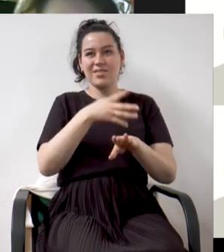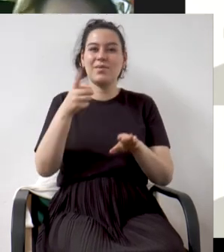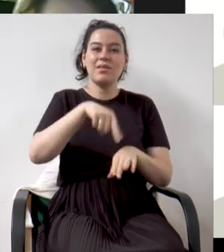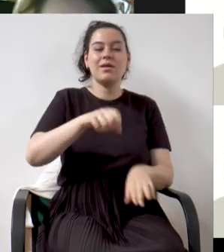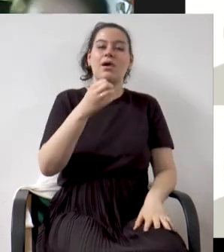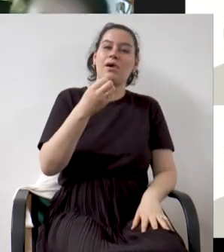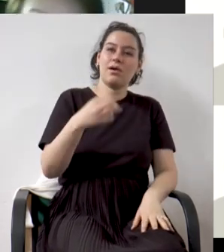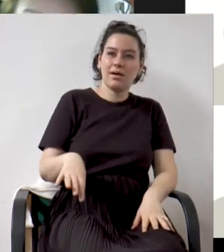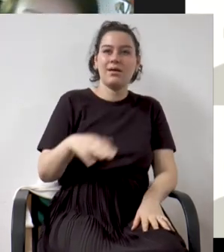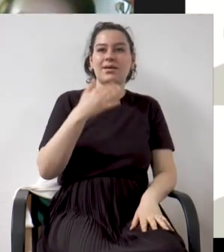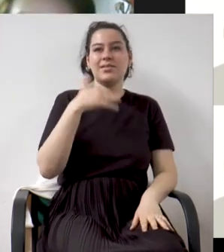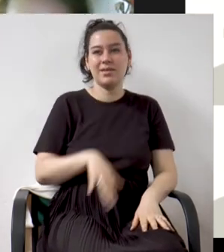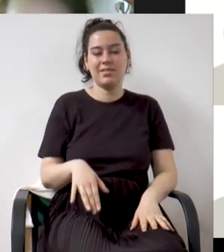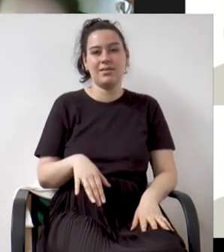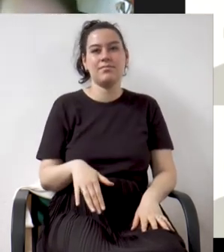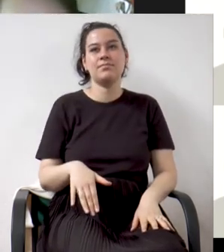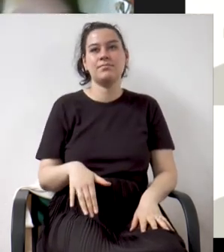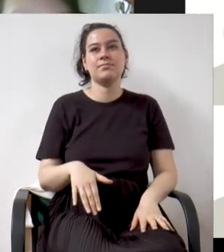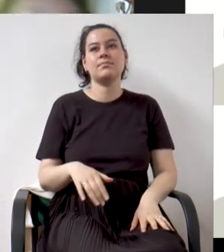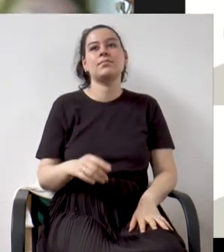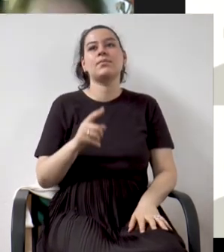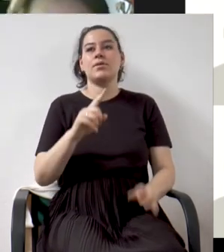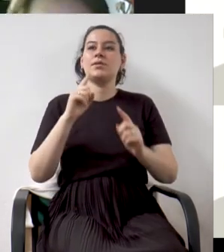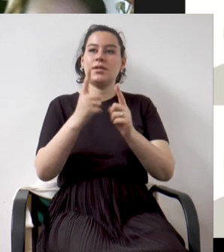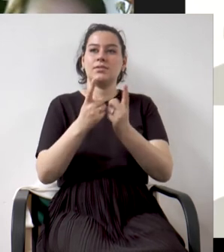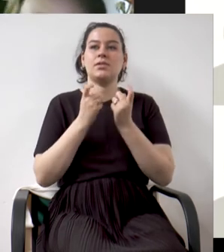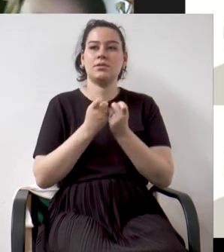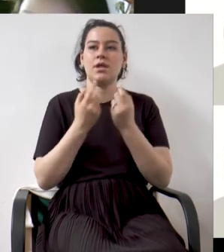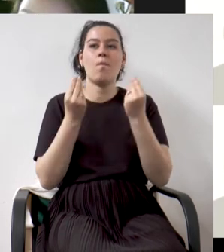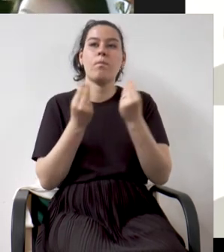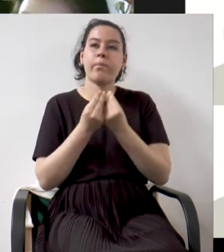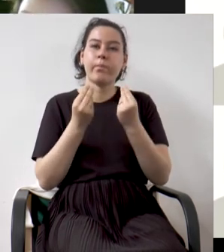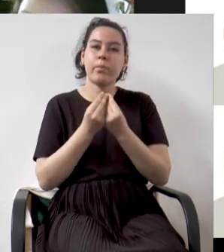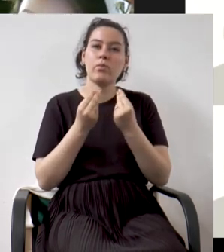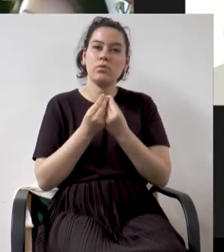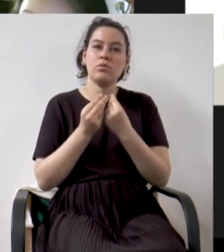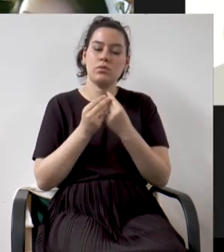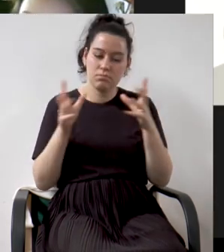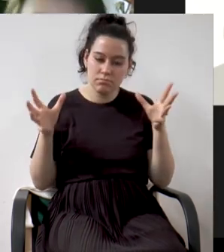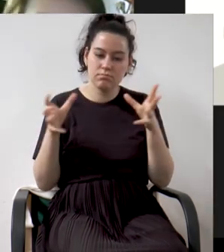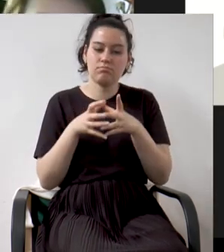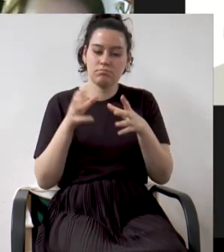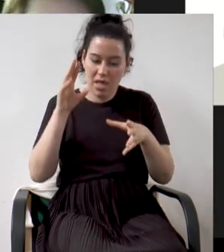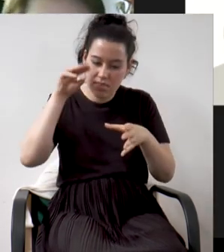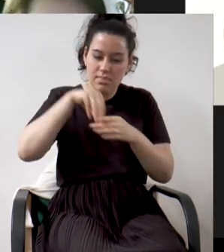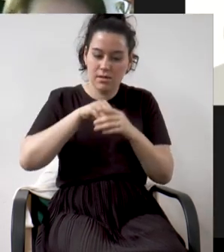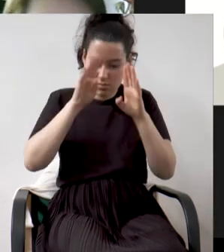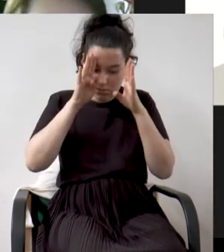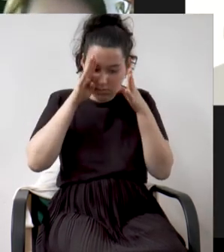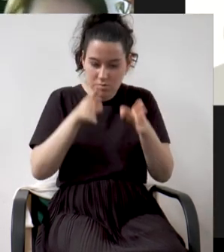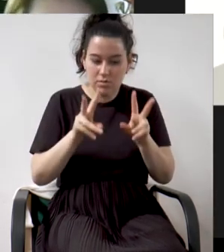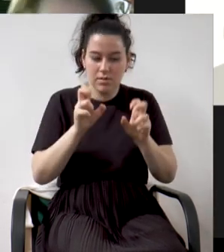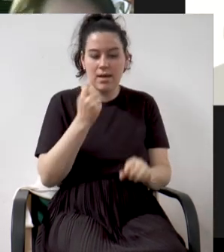ver en forma tangible, pero que necesita de mucha comprensión y de estar muy metidos en la interna